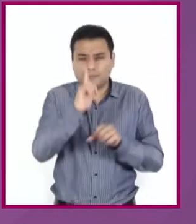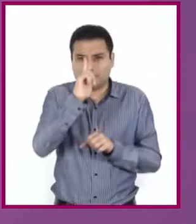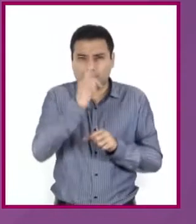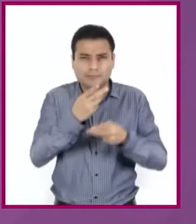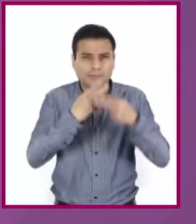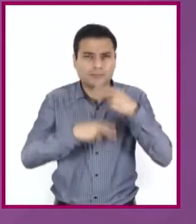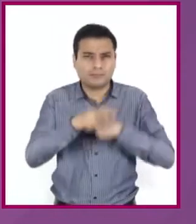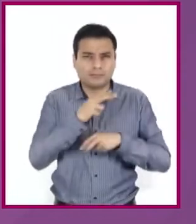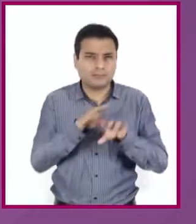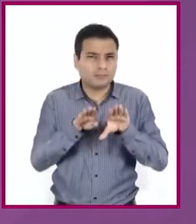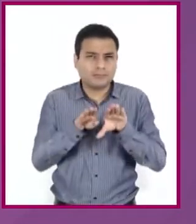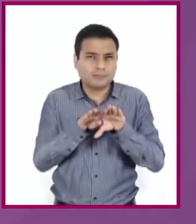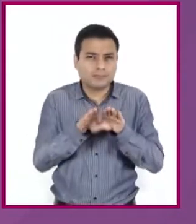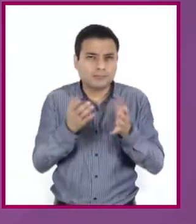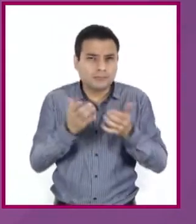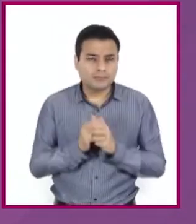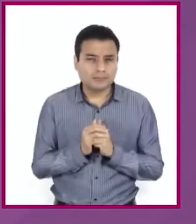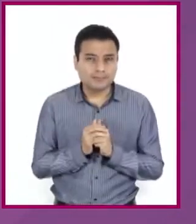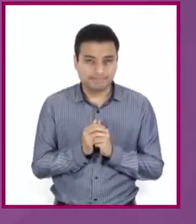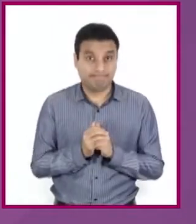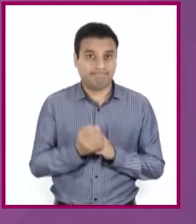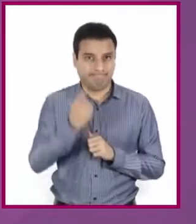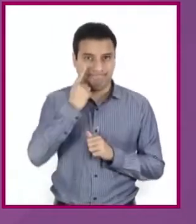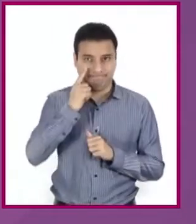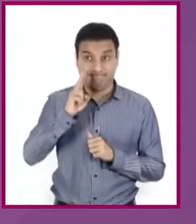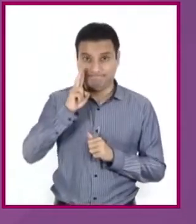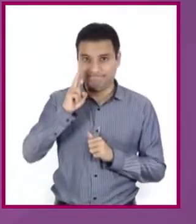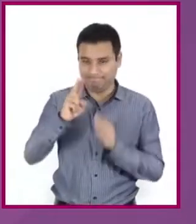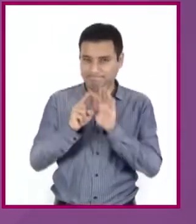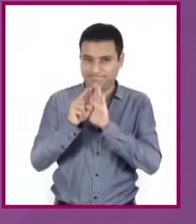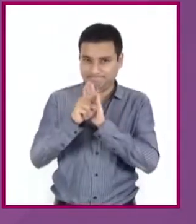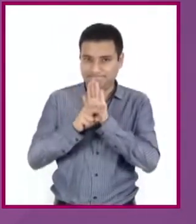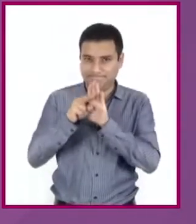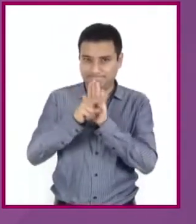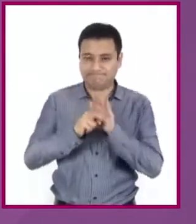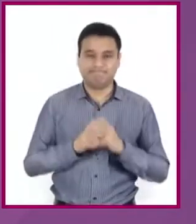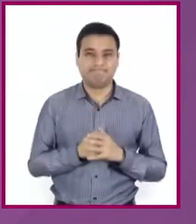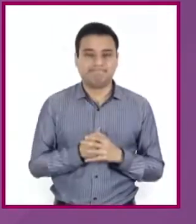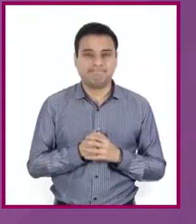en México? Acompáñenme a ver la siguiente cápsula.